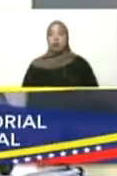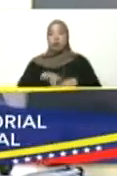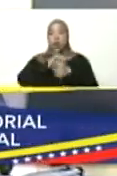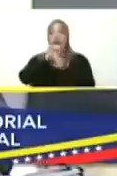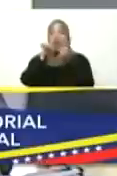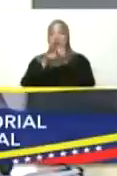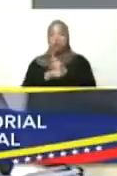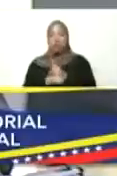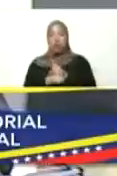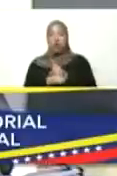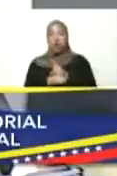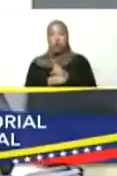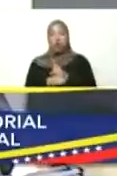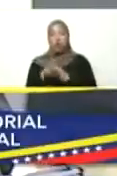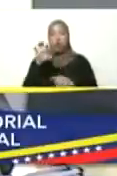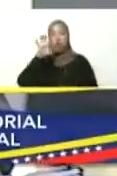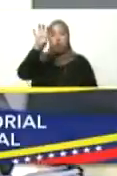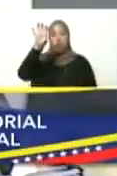de paisaje,